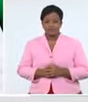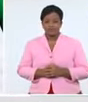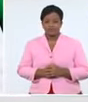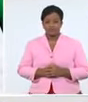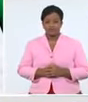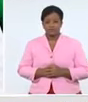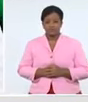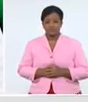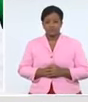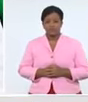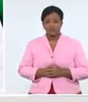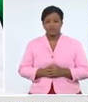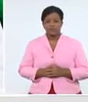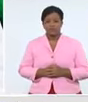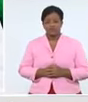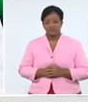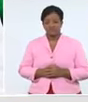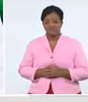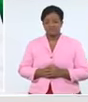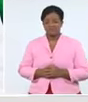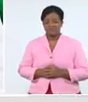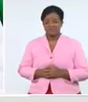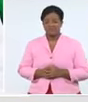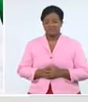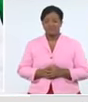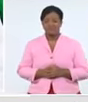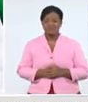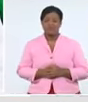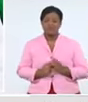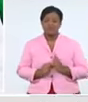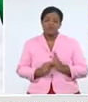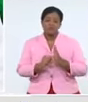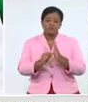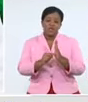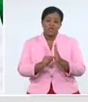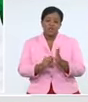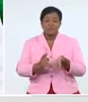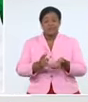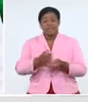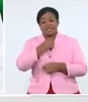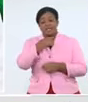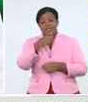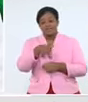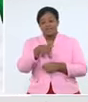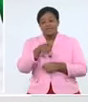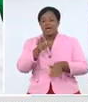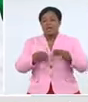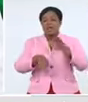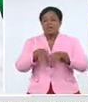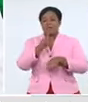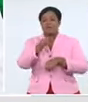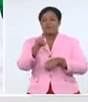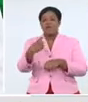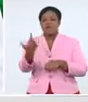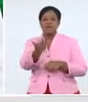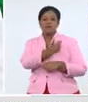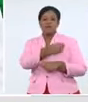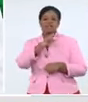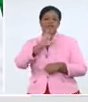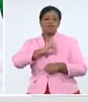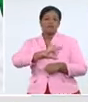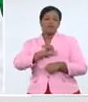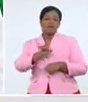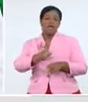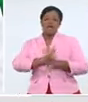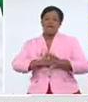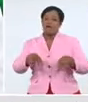efectivamente. Hay una tendencia cuando las personas se vacunan a sentirse muy confiadas. Y